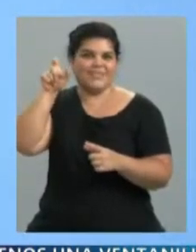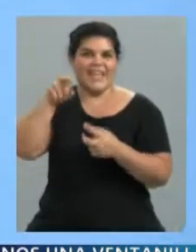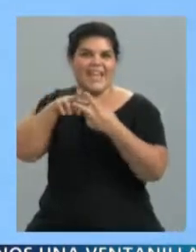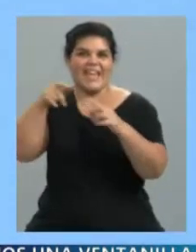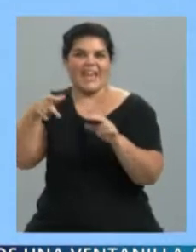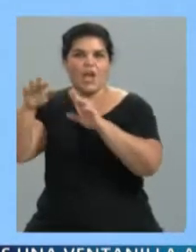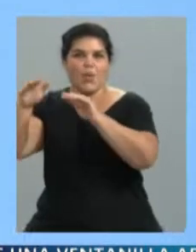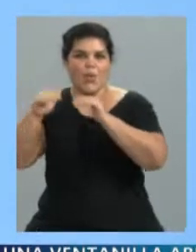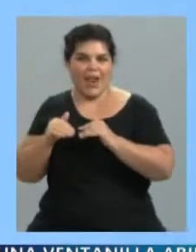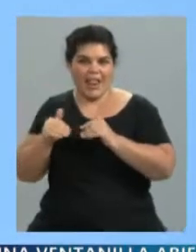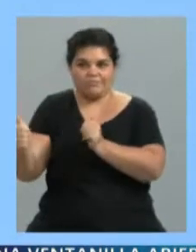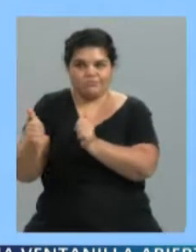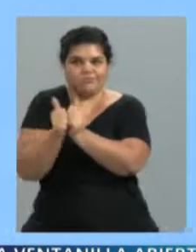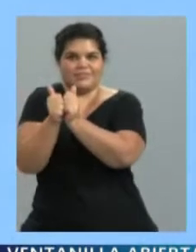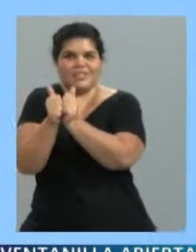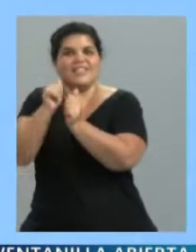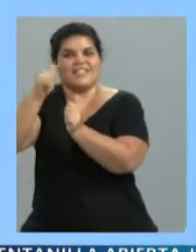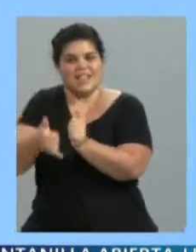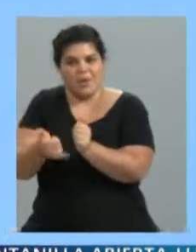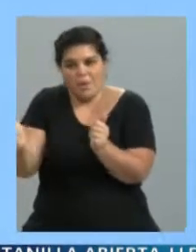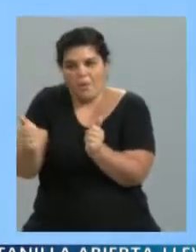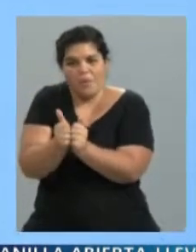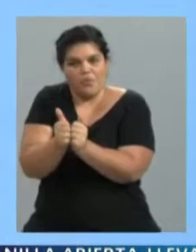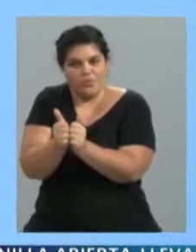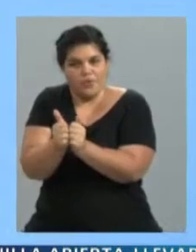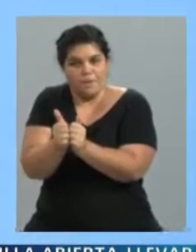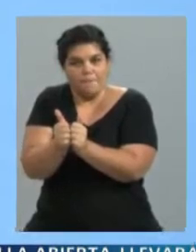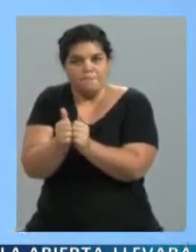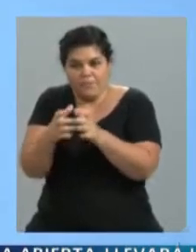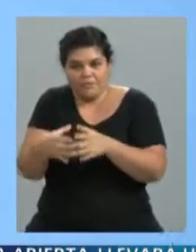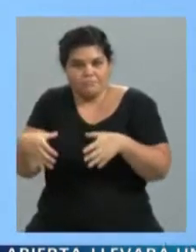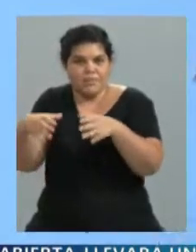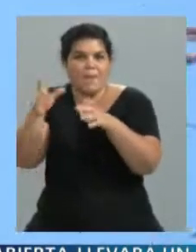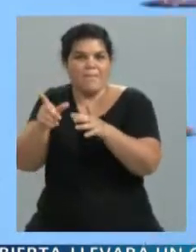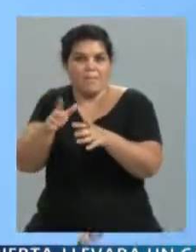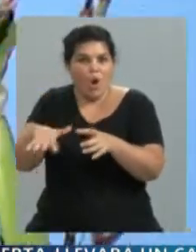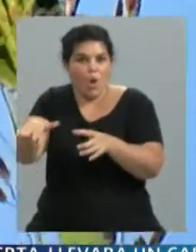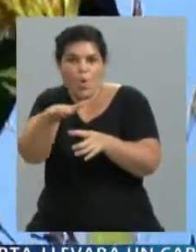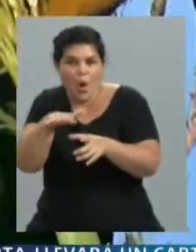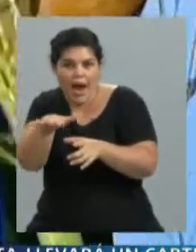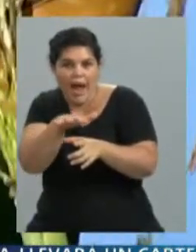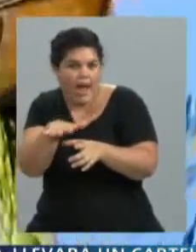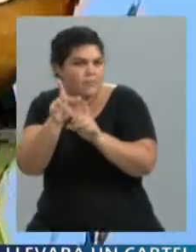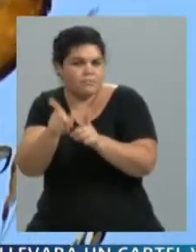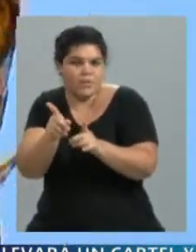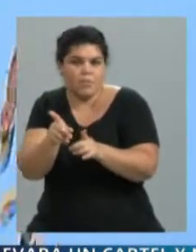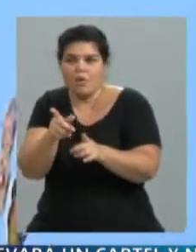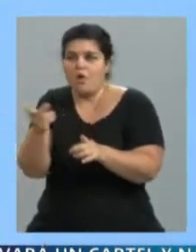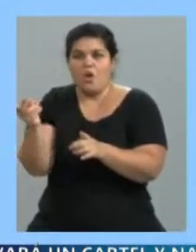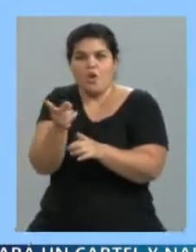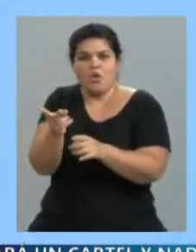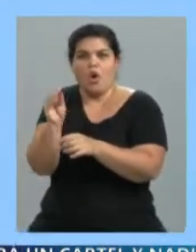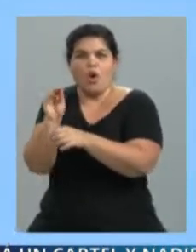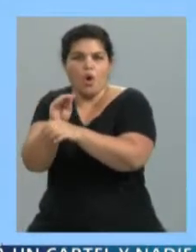aunque viven en el mismo espacio físico, en el mismo territorio, en el mismo nicho biológico que se llama, comen de lo mismo y están en el mismo